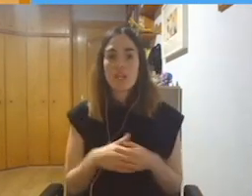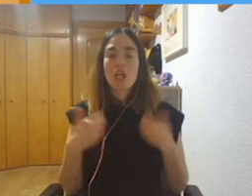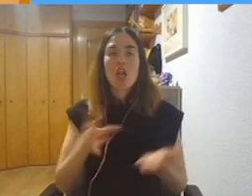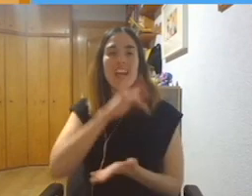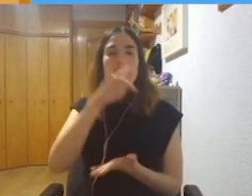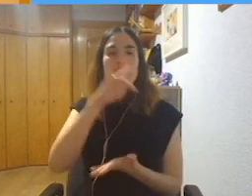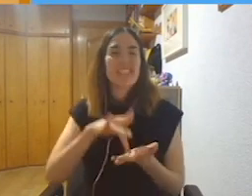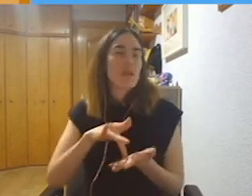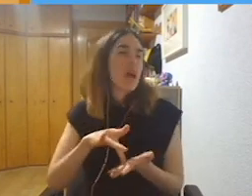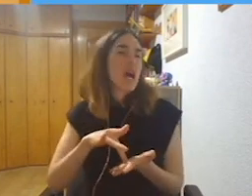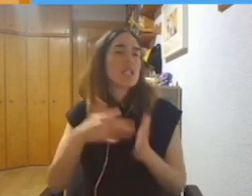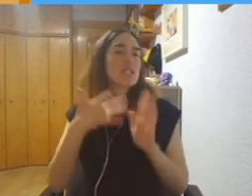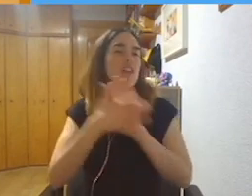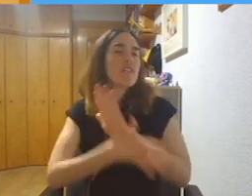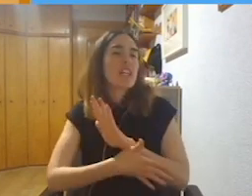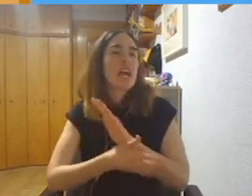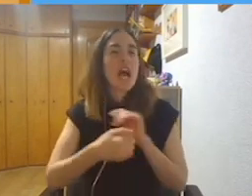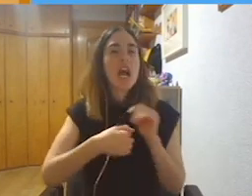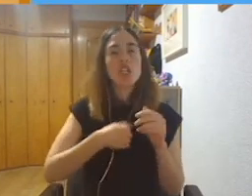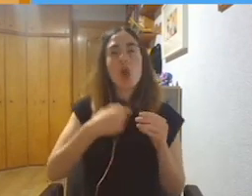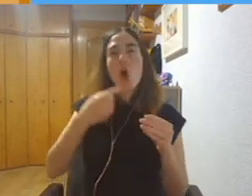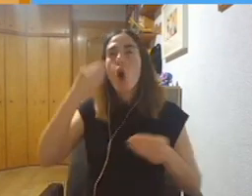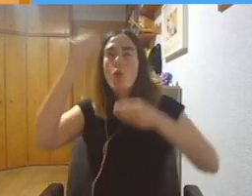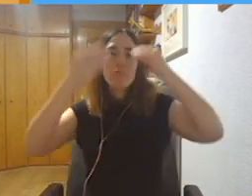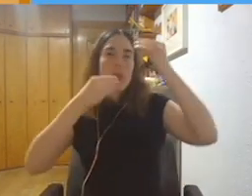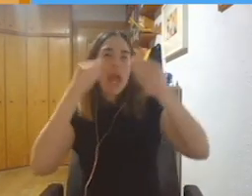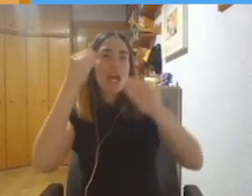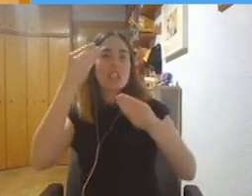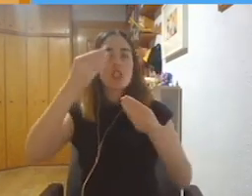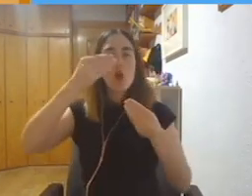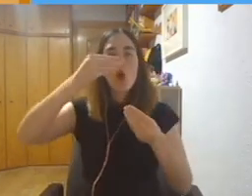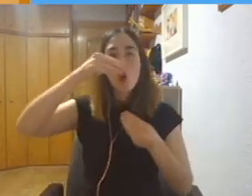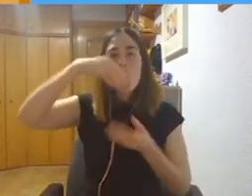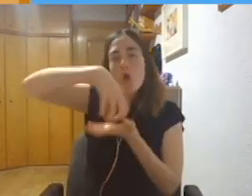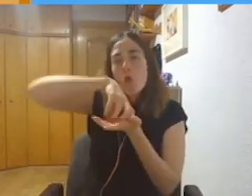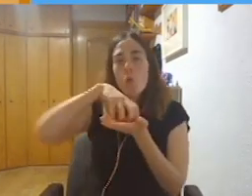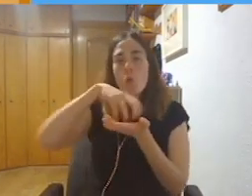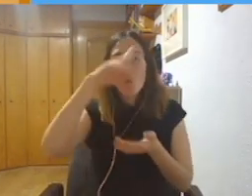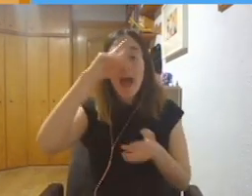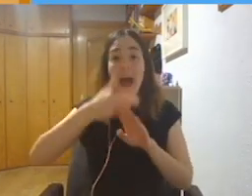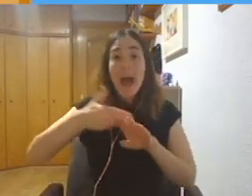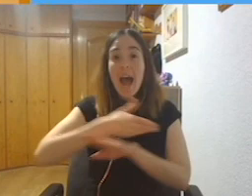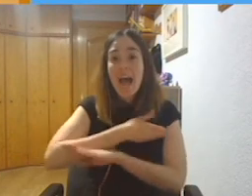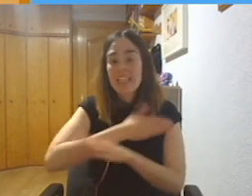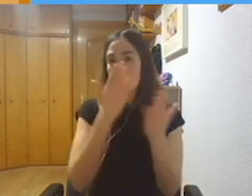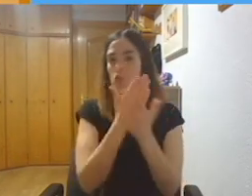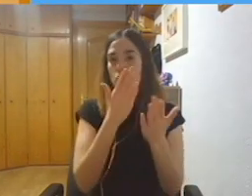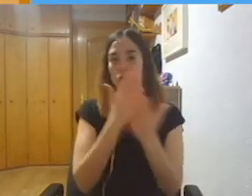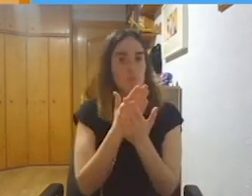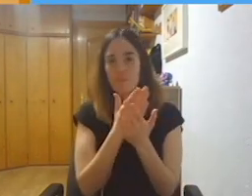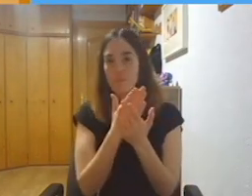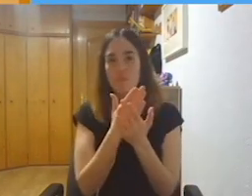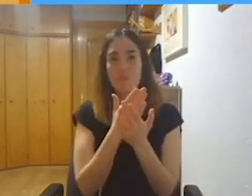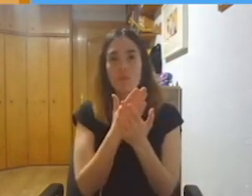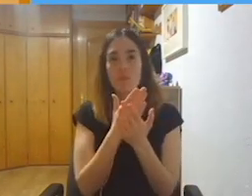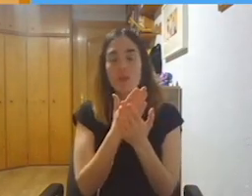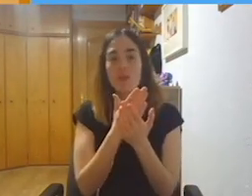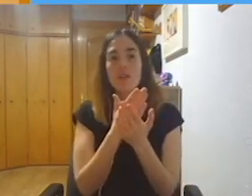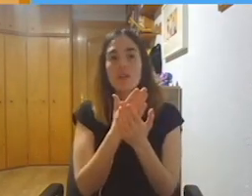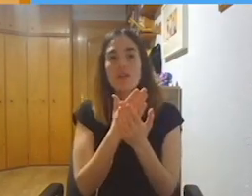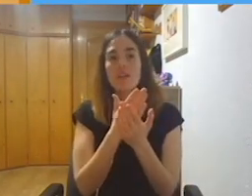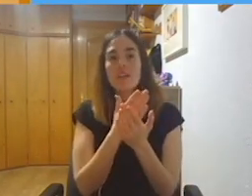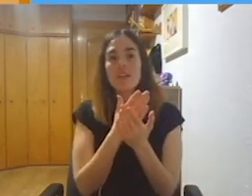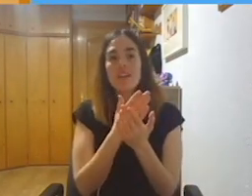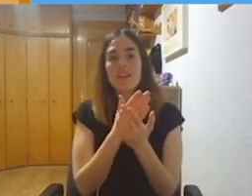cuestión no es en lo que yo pueda especular, las hipótesis que yo pueda tener antes de los estudios, sino